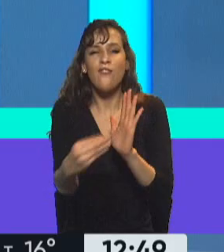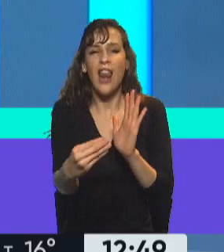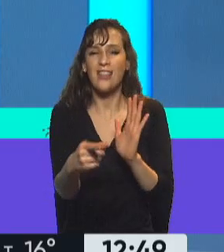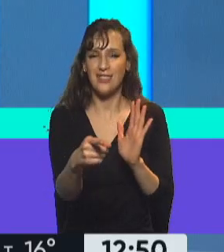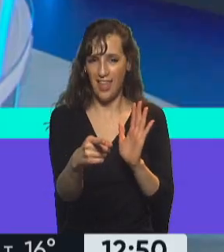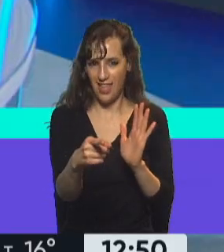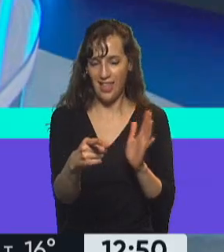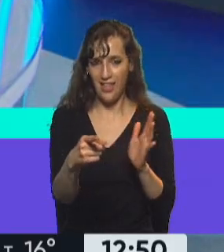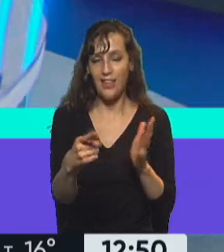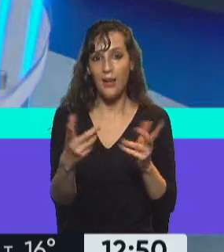buscado por el consumidor